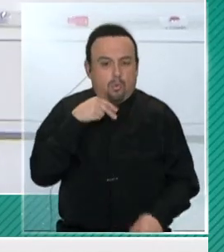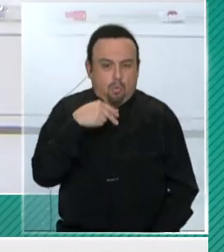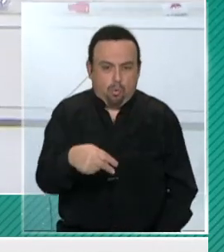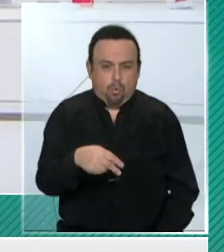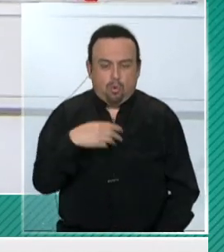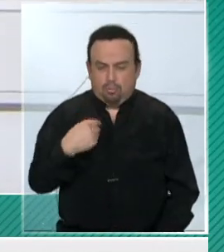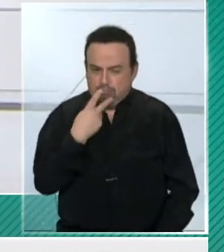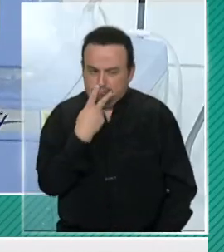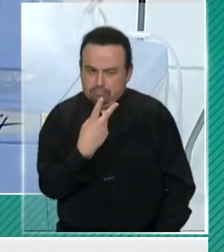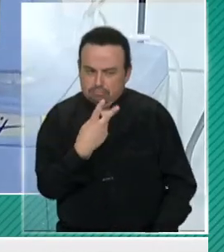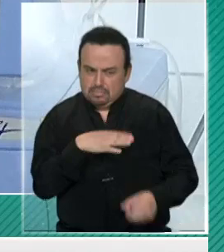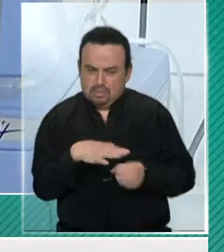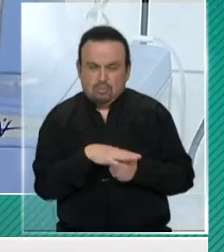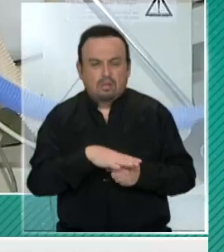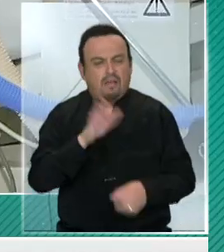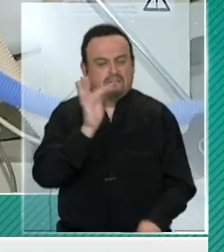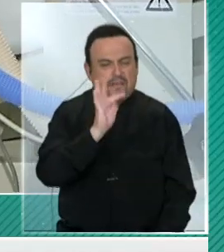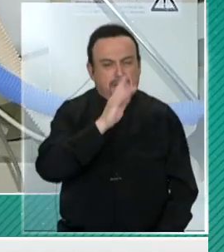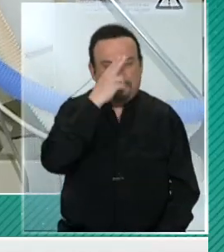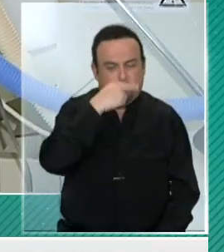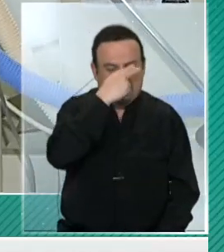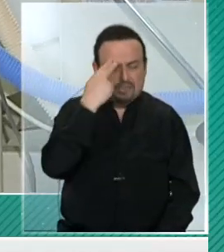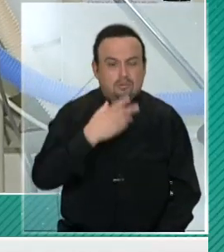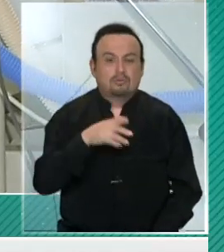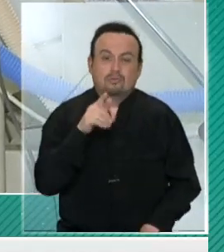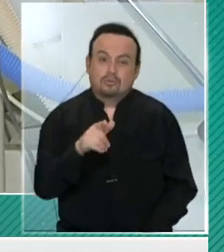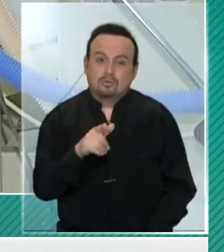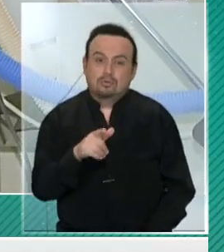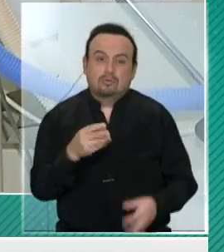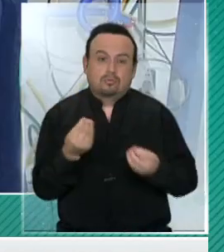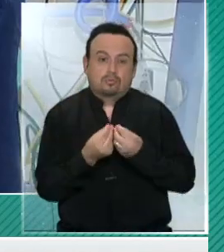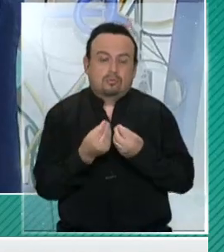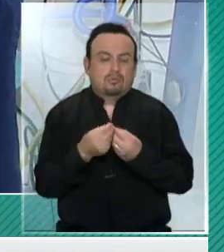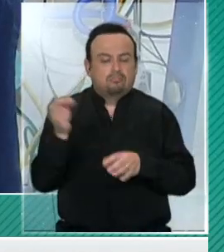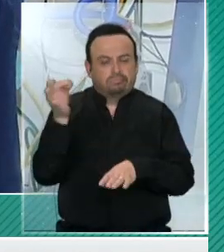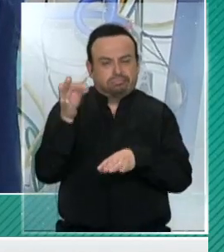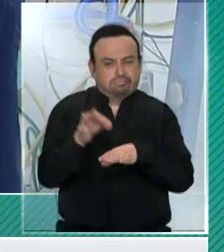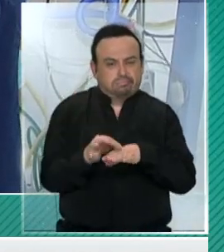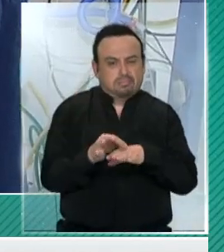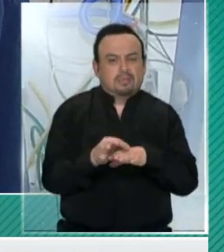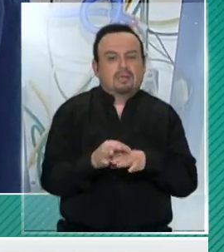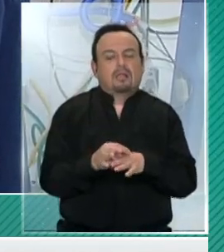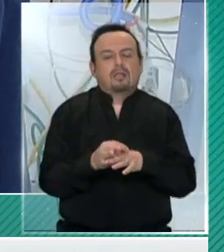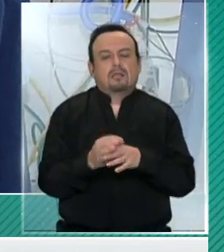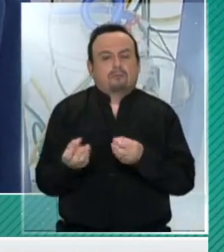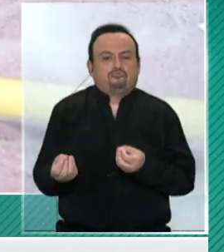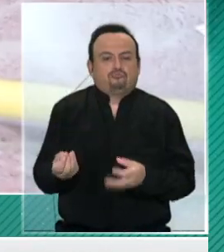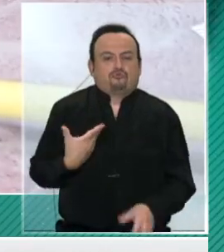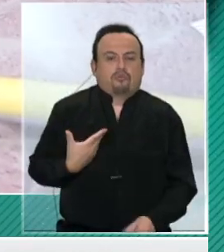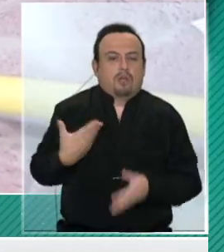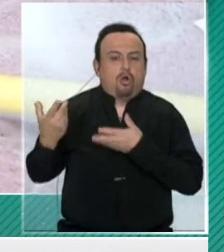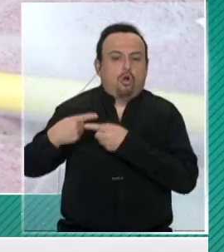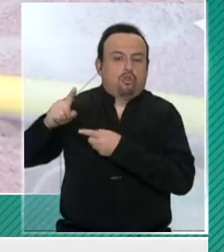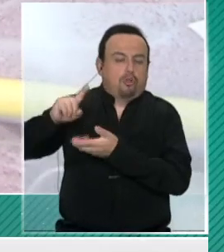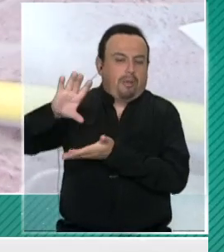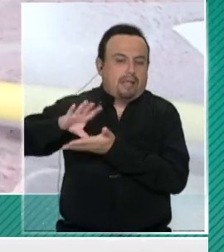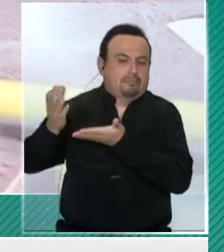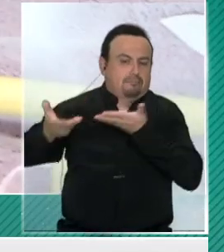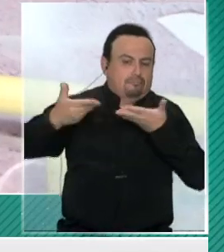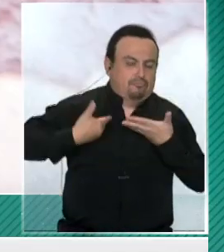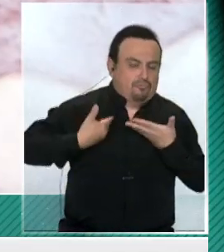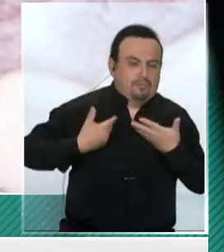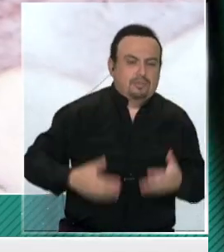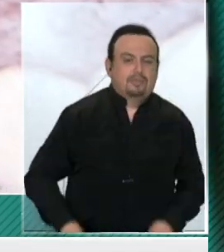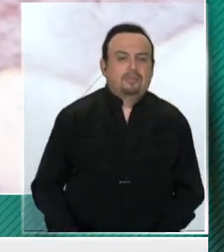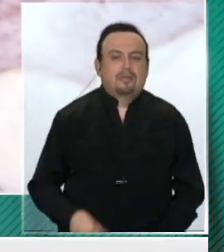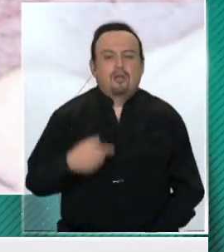esta época, febrero, marzo, etcétera, probablemente muchos son virus, casos de influenza importados desde el extranjero. O sea, pacientes